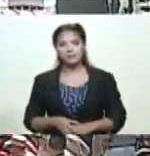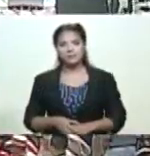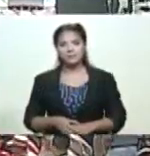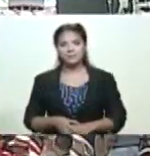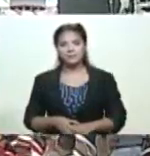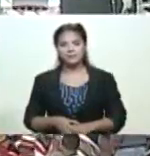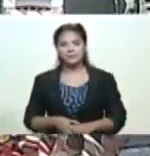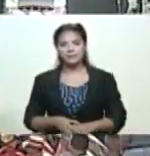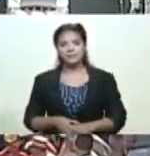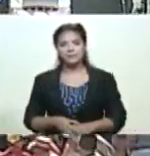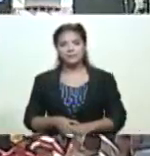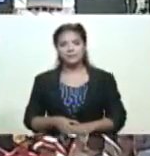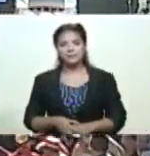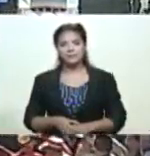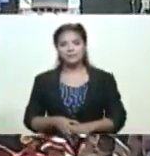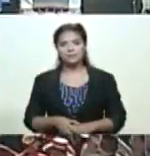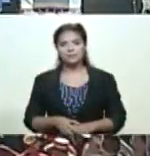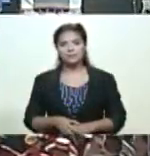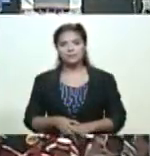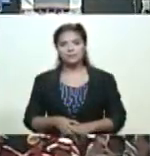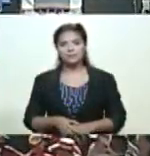Y le dije